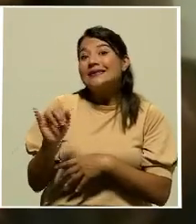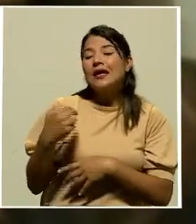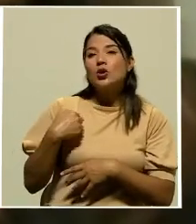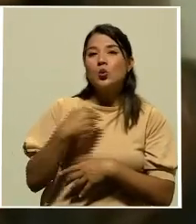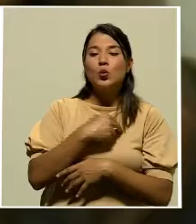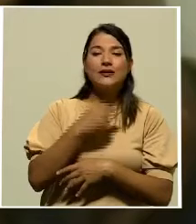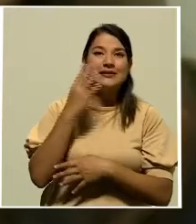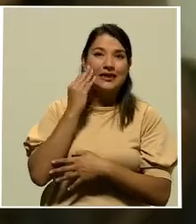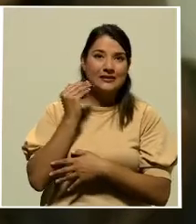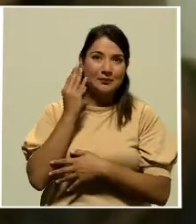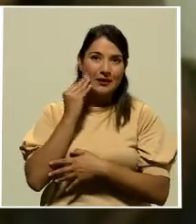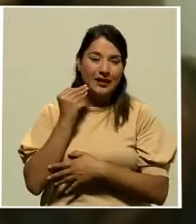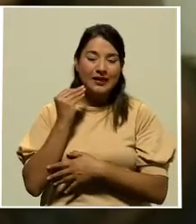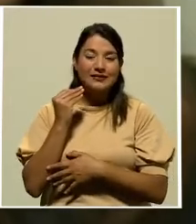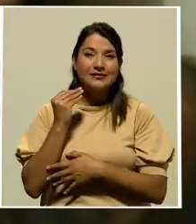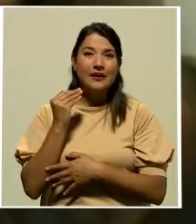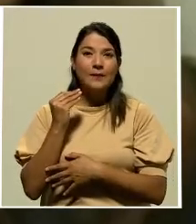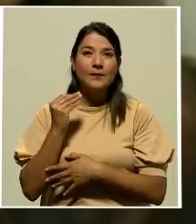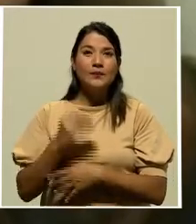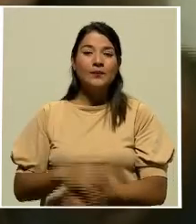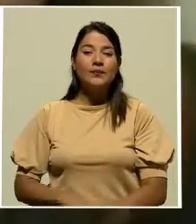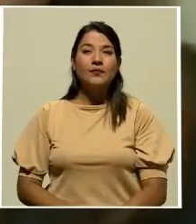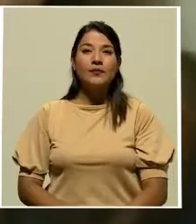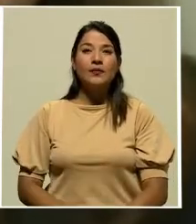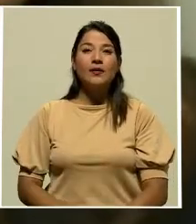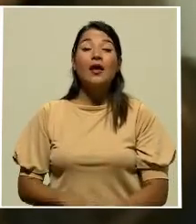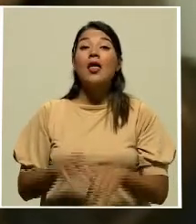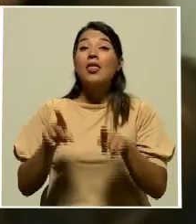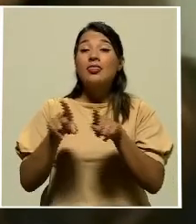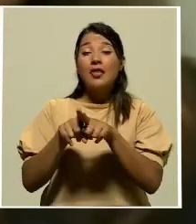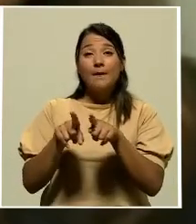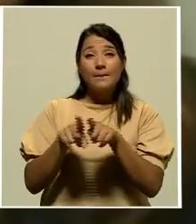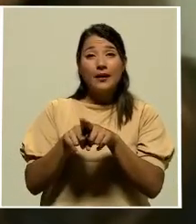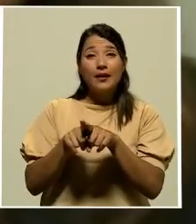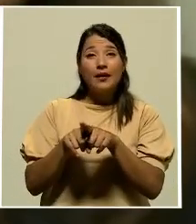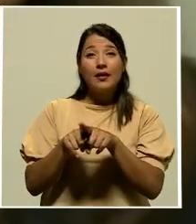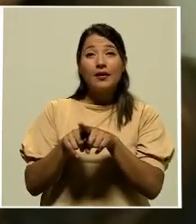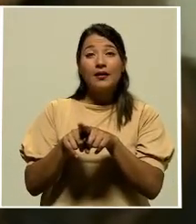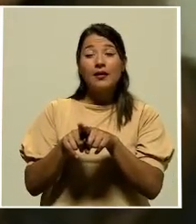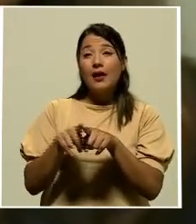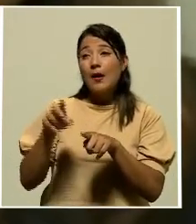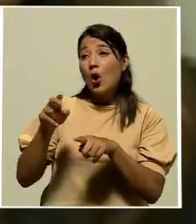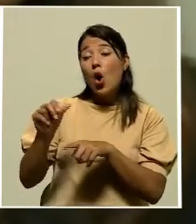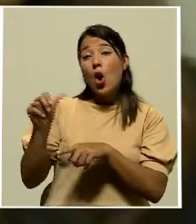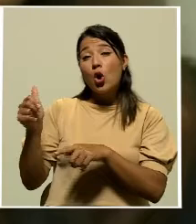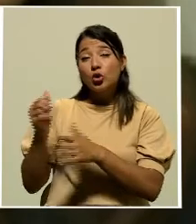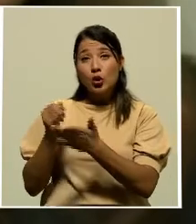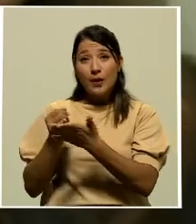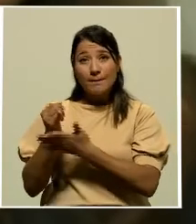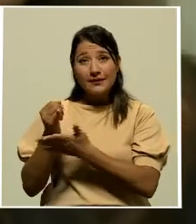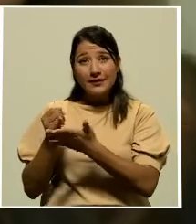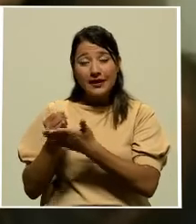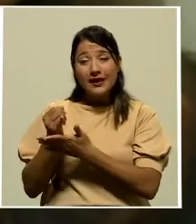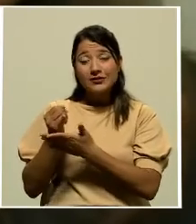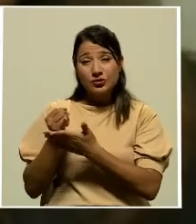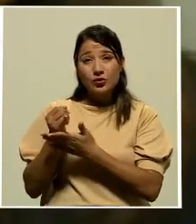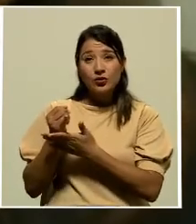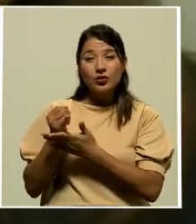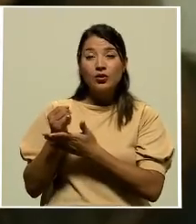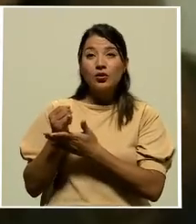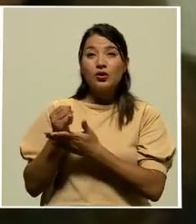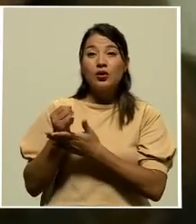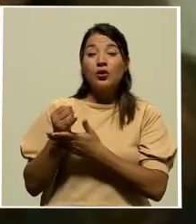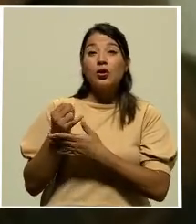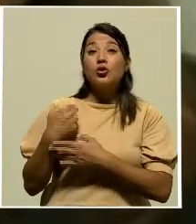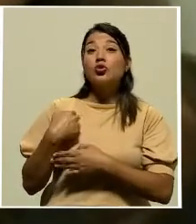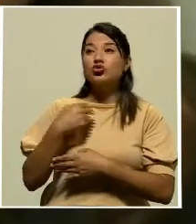¿no? Center of Disease Control, también lanzó un estudio en este sentido, de que, bueno, tenemos que